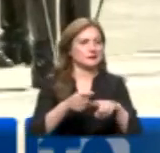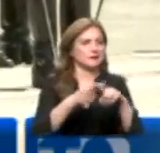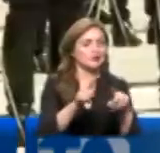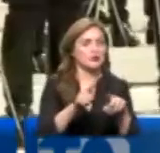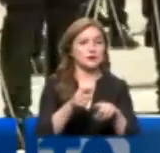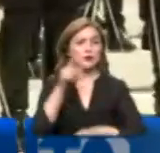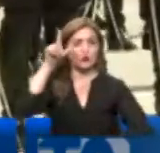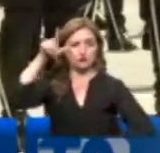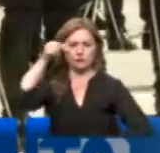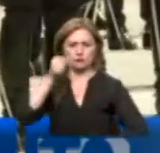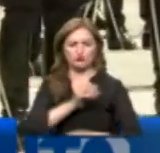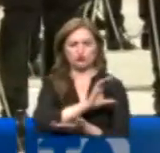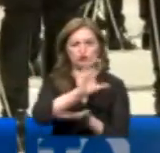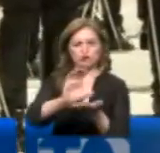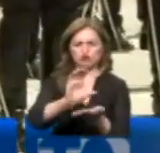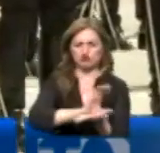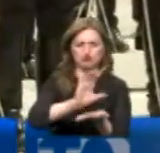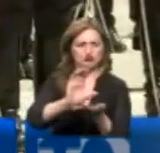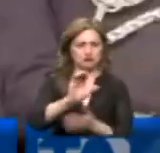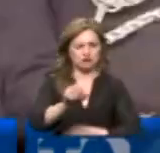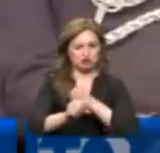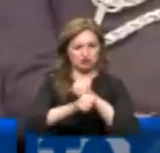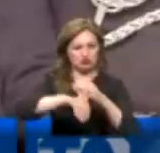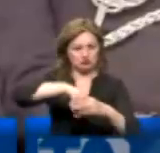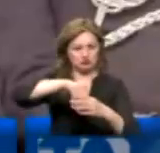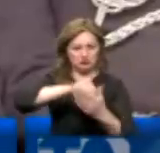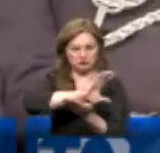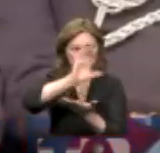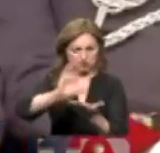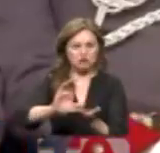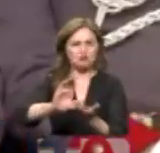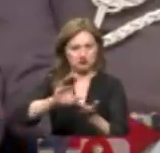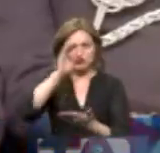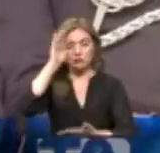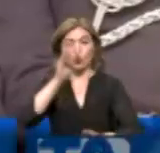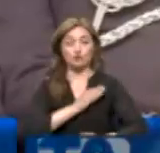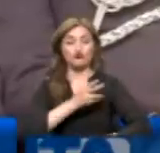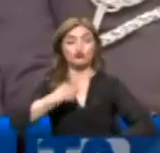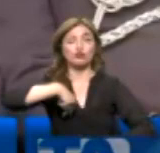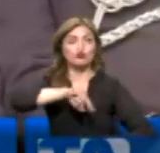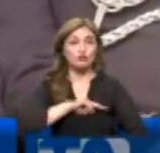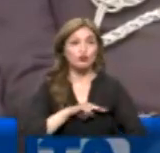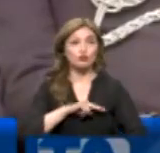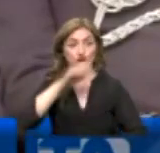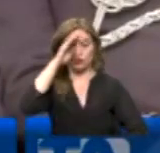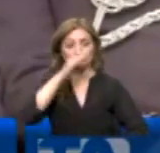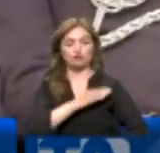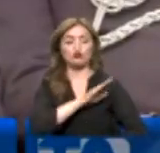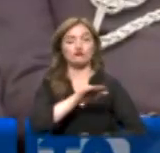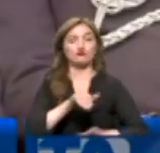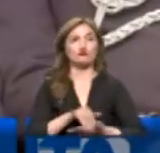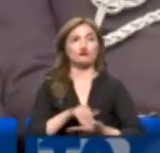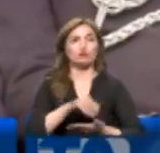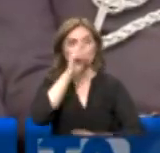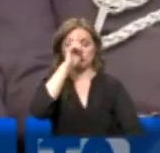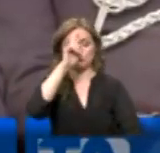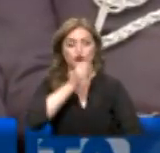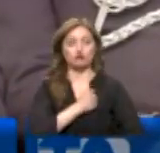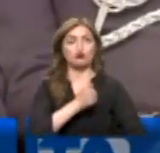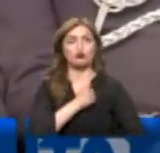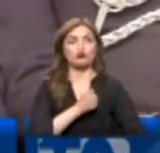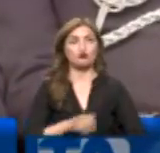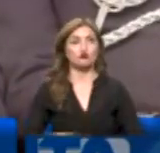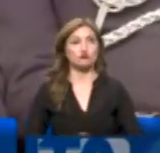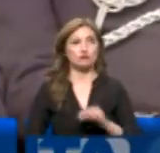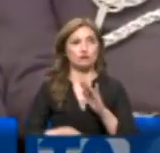ingentes recursos a la institución en este año. Con nosotros, las Fuerzas Armadas han reafirmado su dignidad,